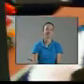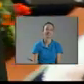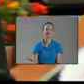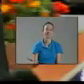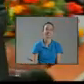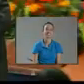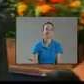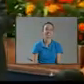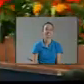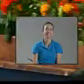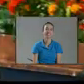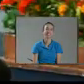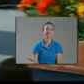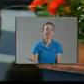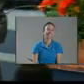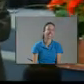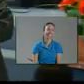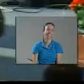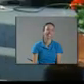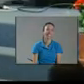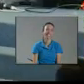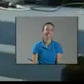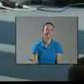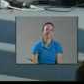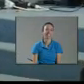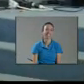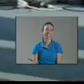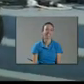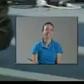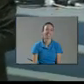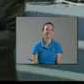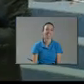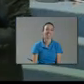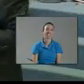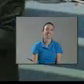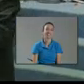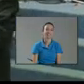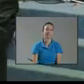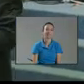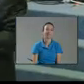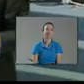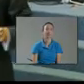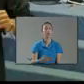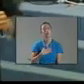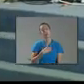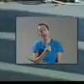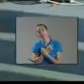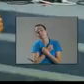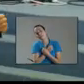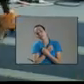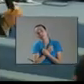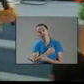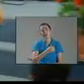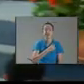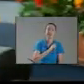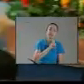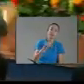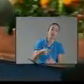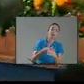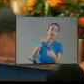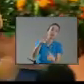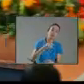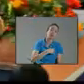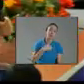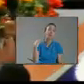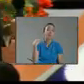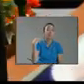que tenemos una familia? Va a perder su casa por tal y tal motivo. Apóstol, ¿sabe que hay una familia que tiene enfermo? Le pregunté a mi papá,